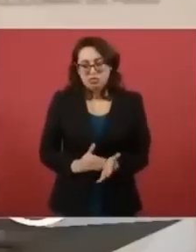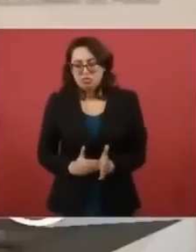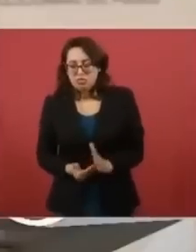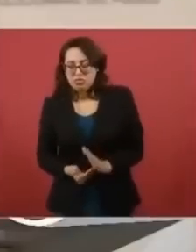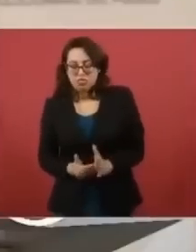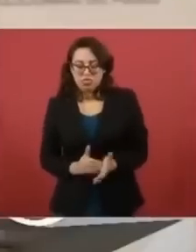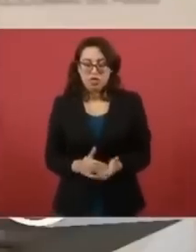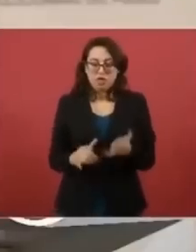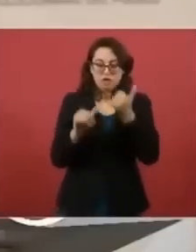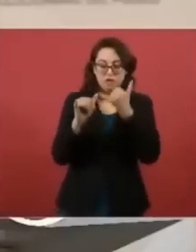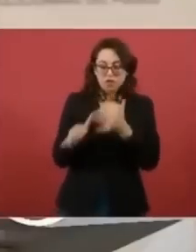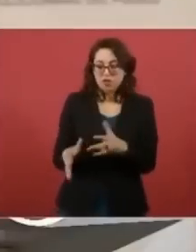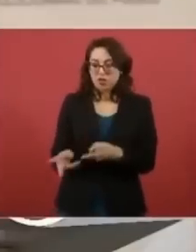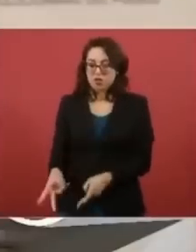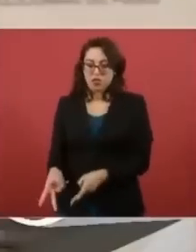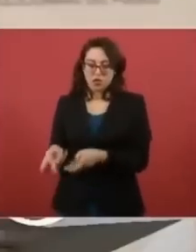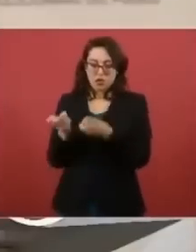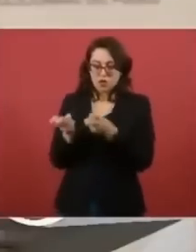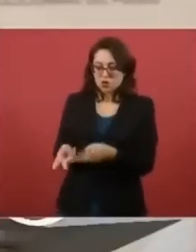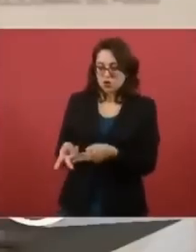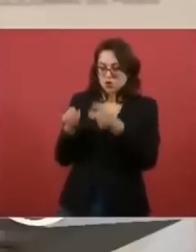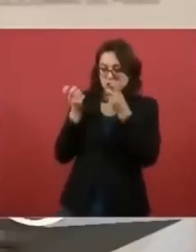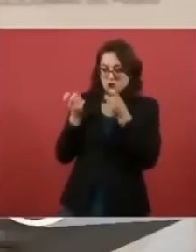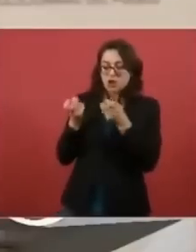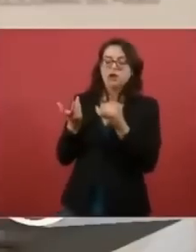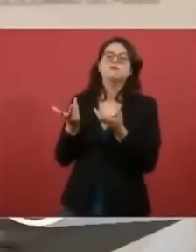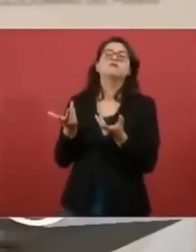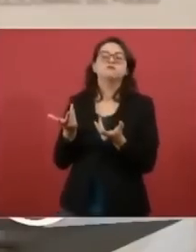de los machuchones, de los